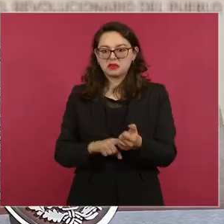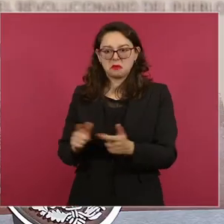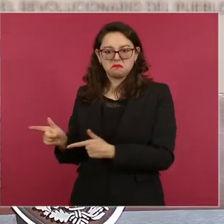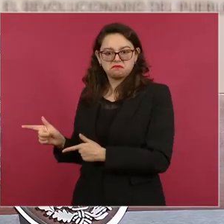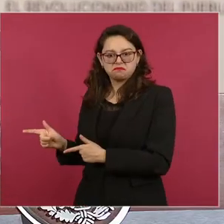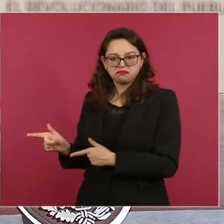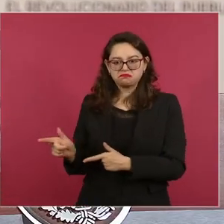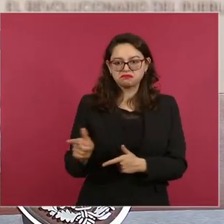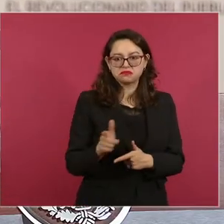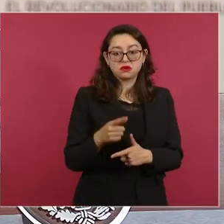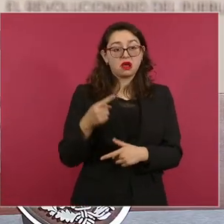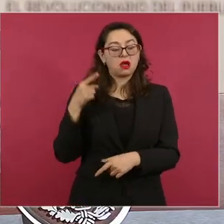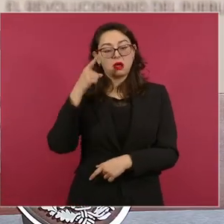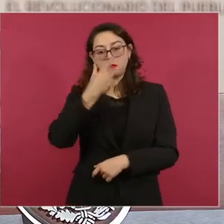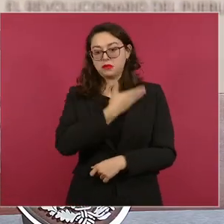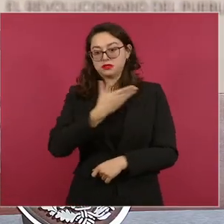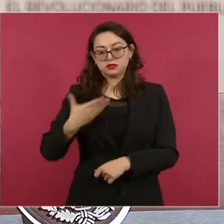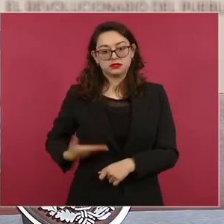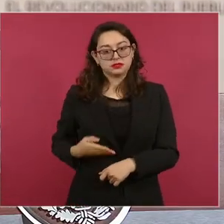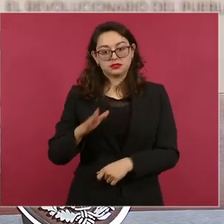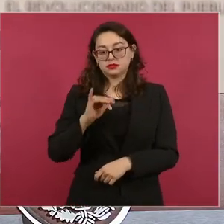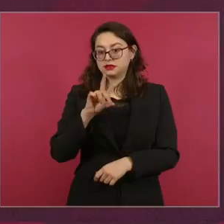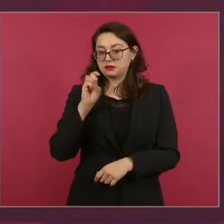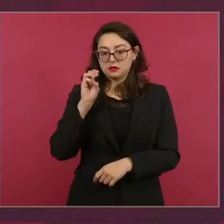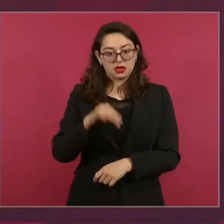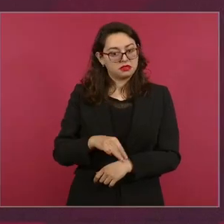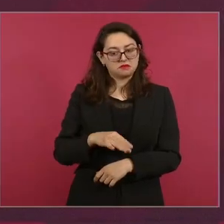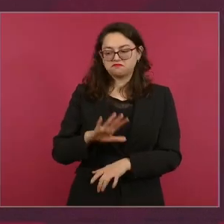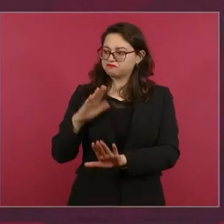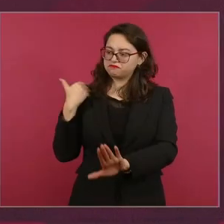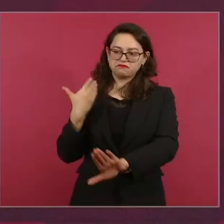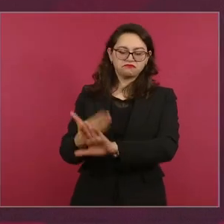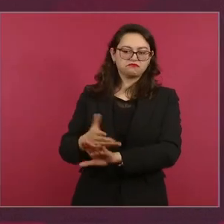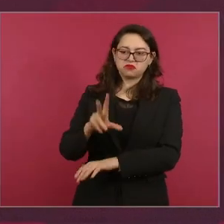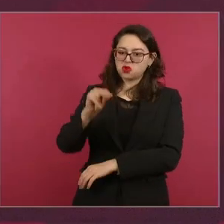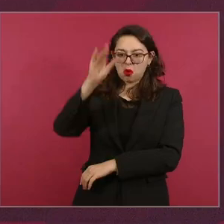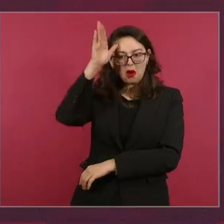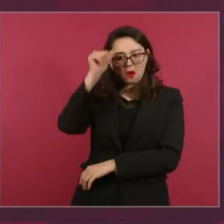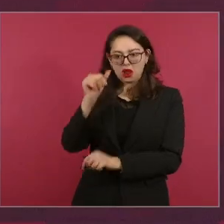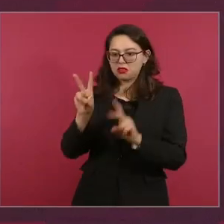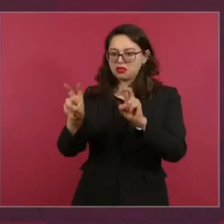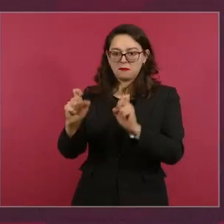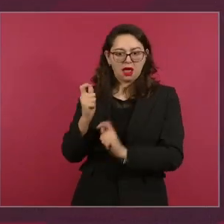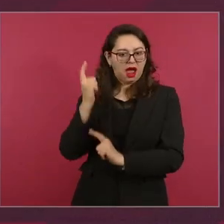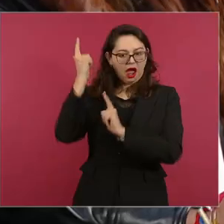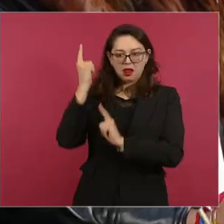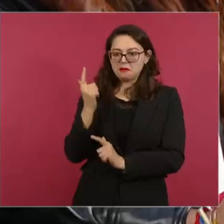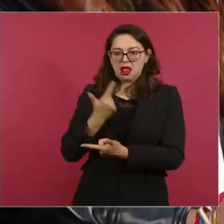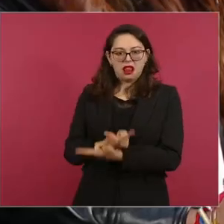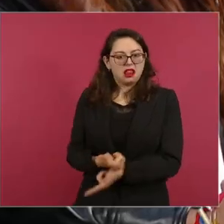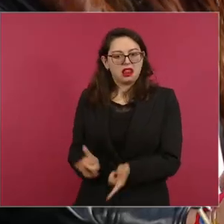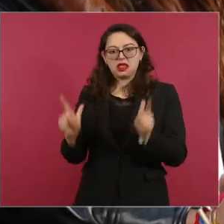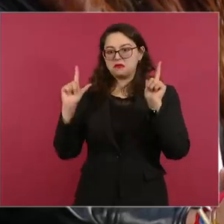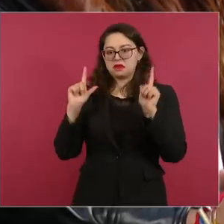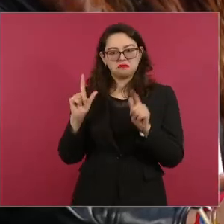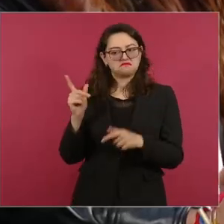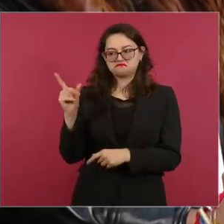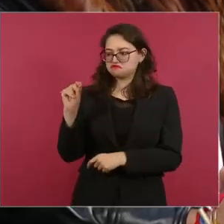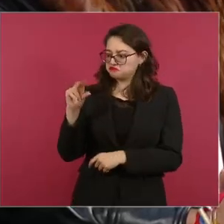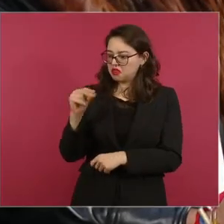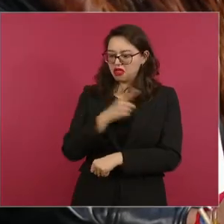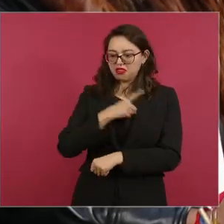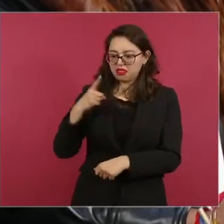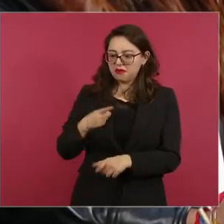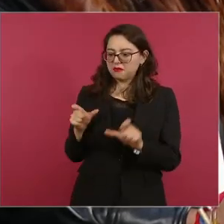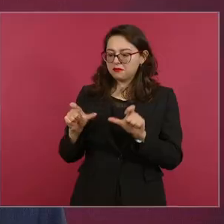el presidente Biden se pronuncia por el control de las armas. Esa es una postura muy